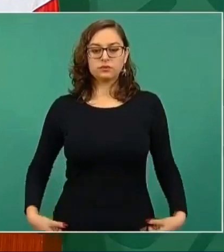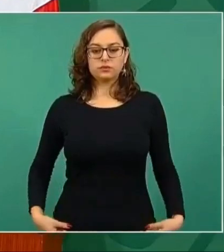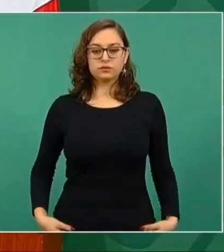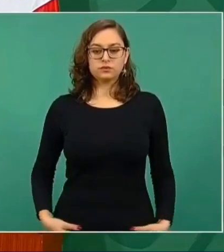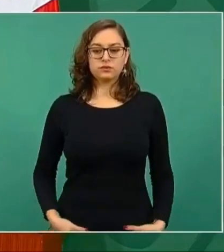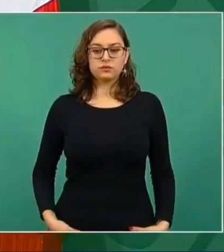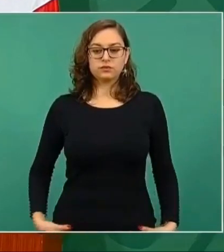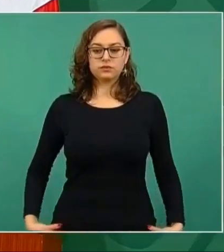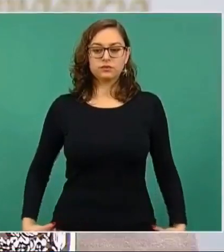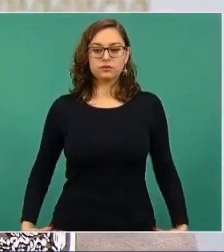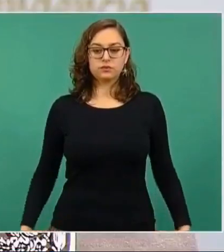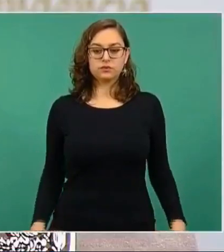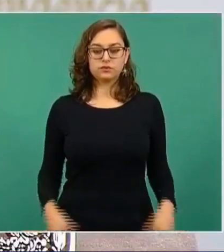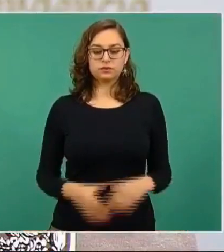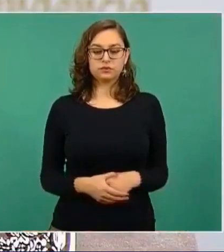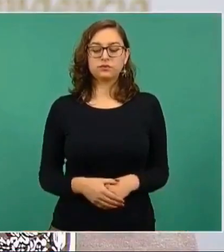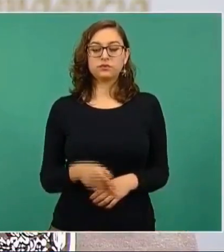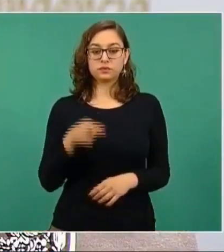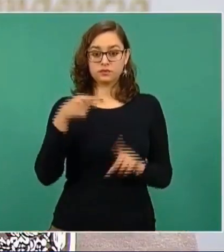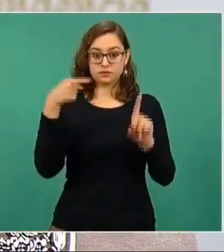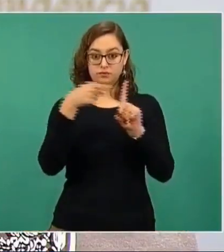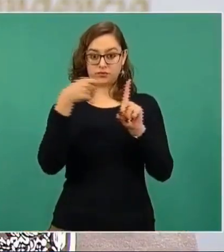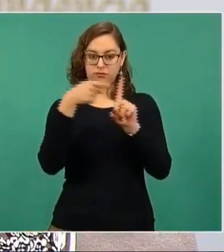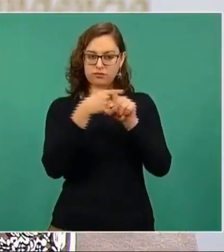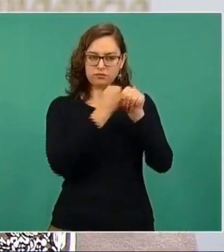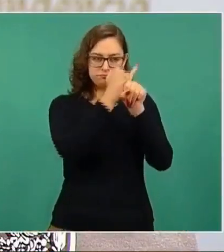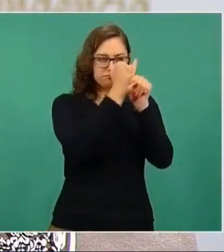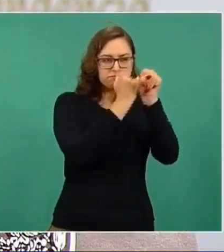para ver cuánto aportaba cada estado